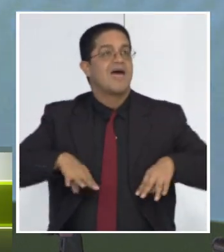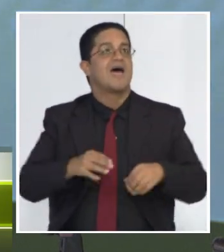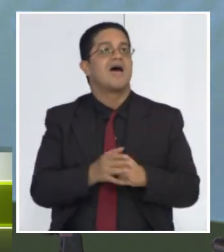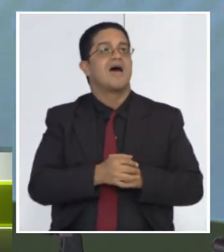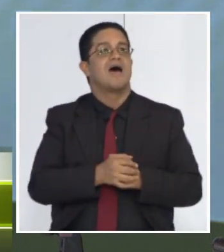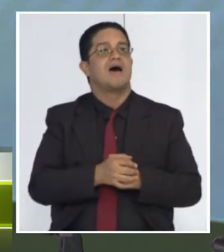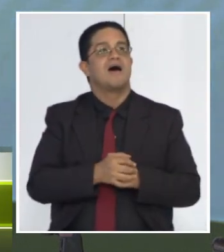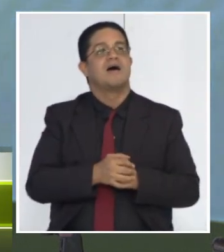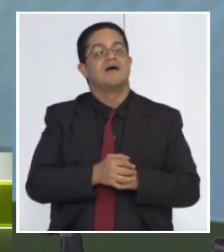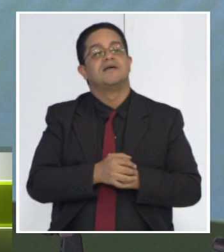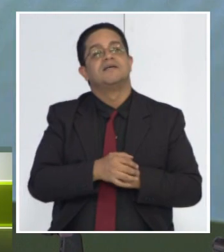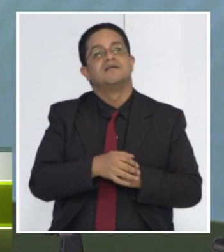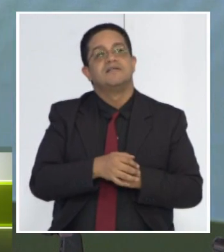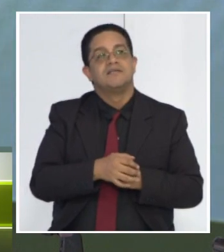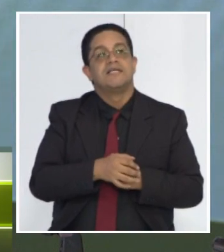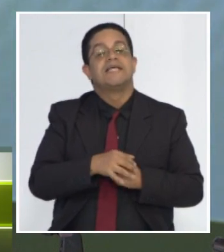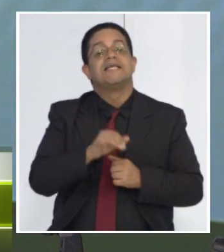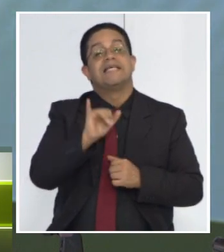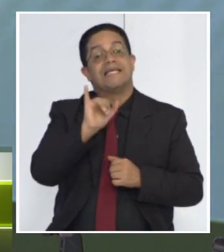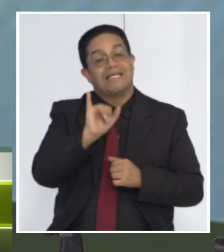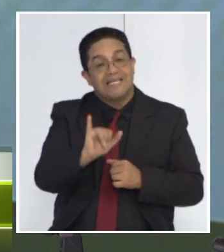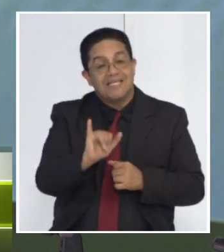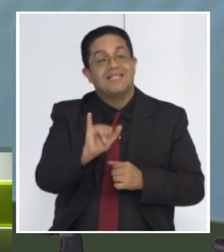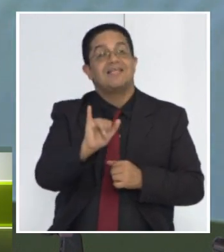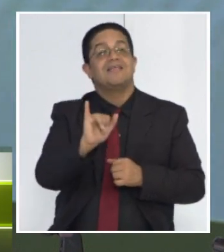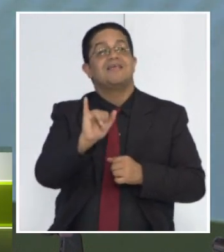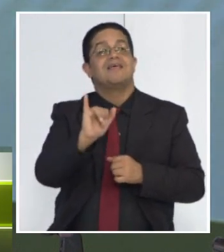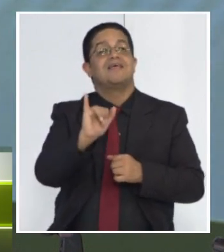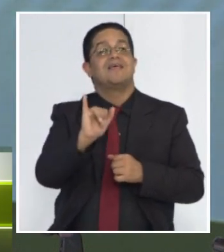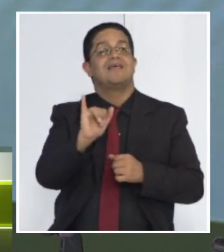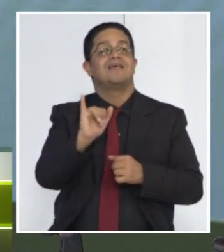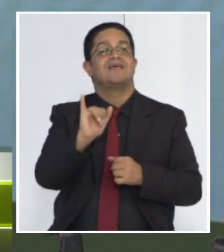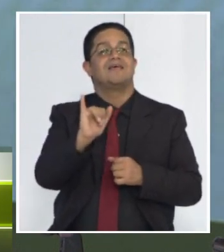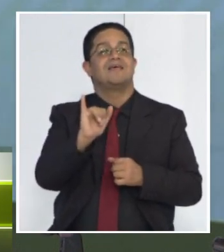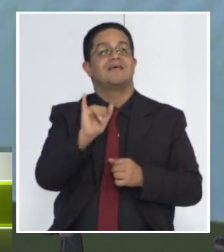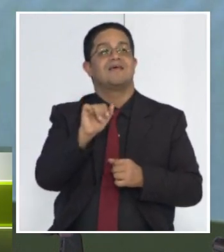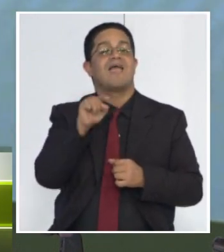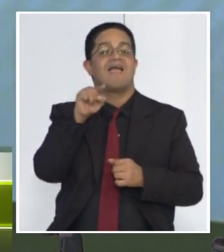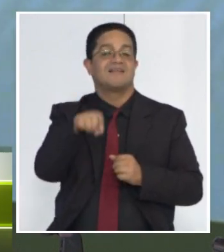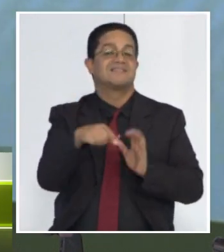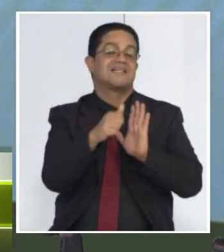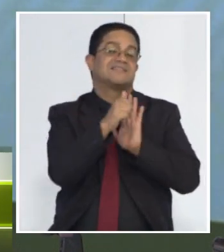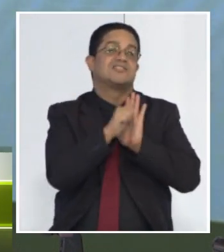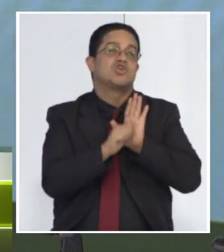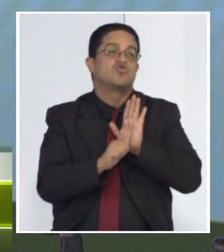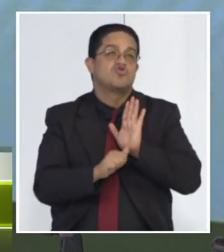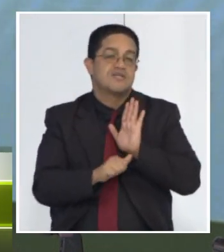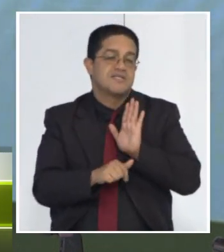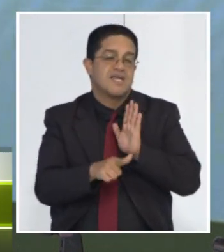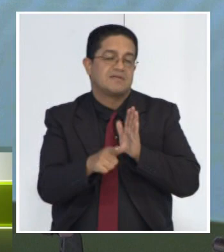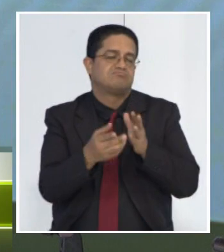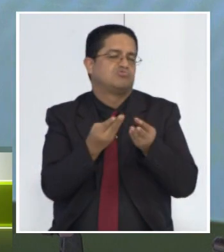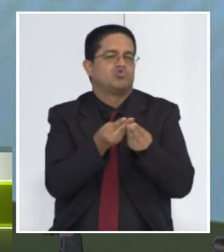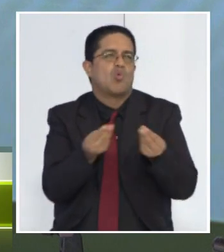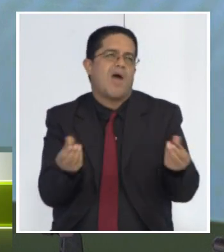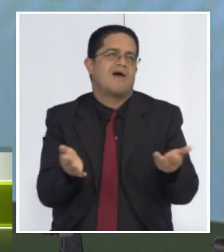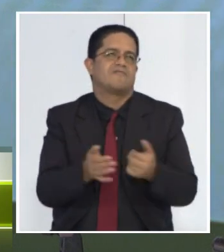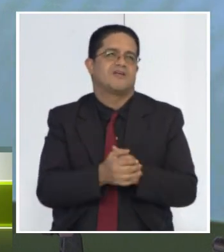en Venezuela, sino en el mundo. Y por supuesto también es una cirugía bondadosa, una